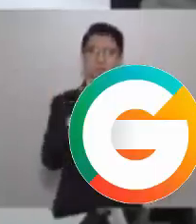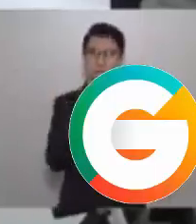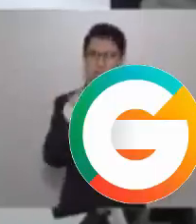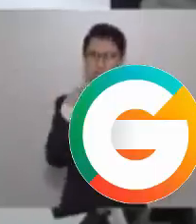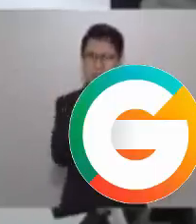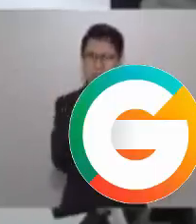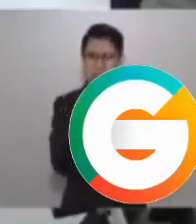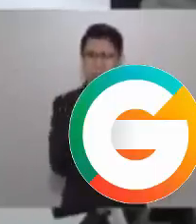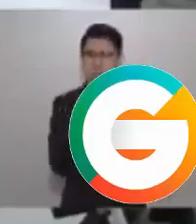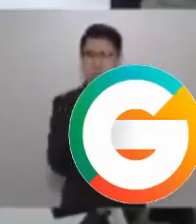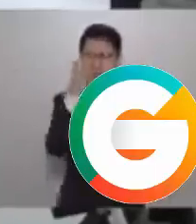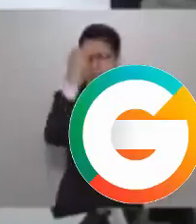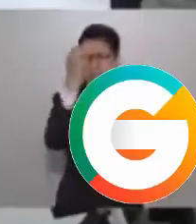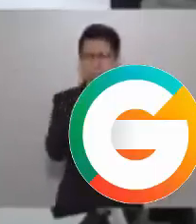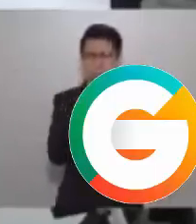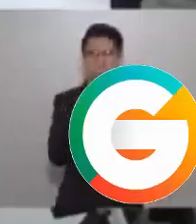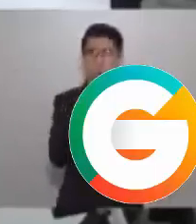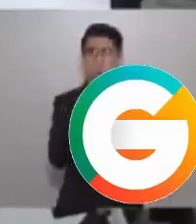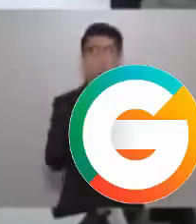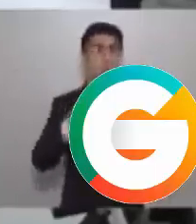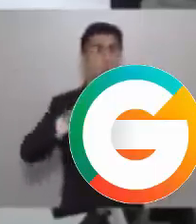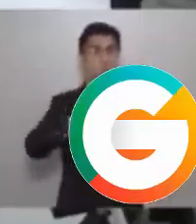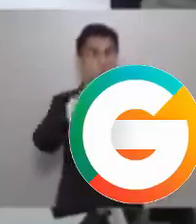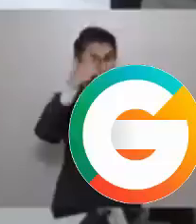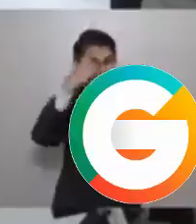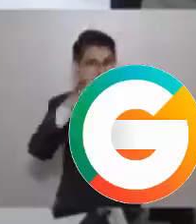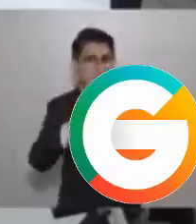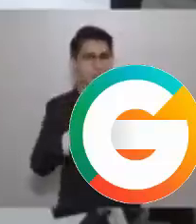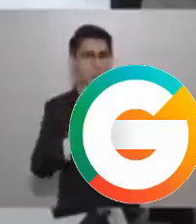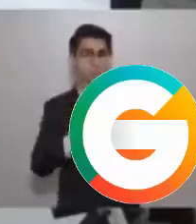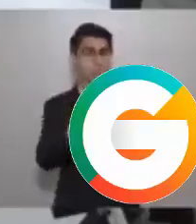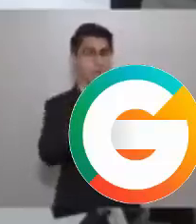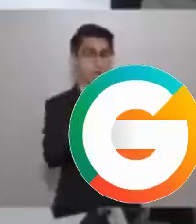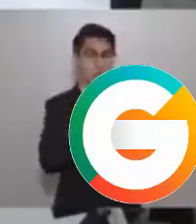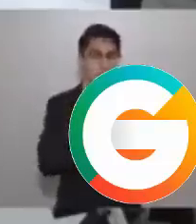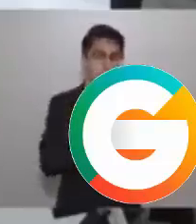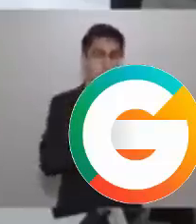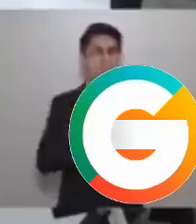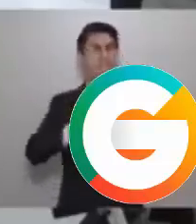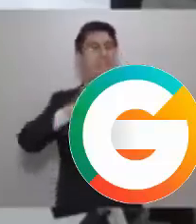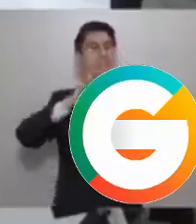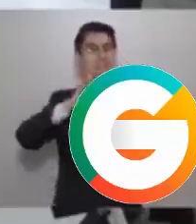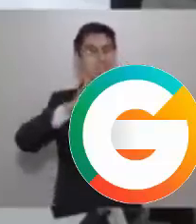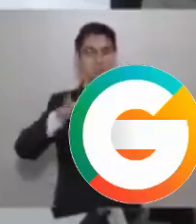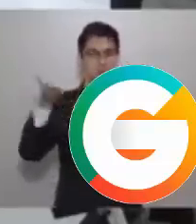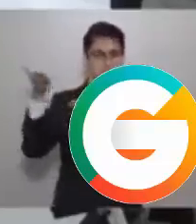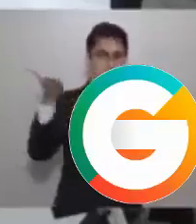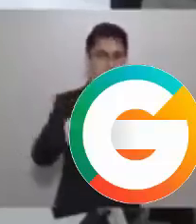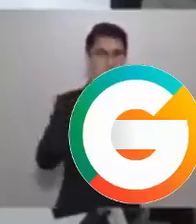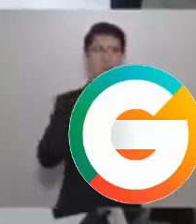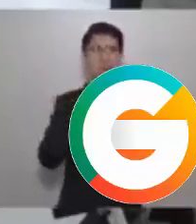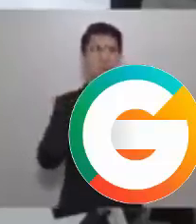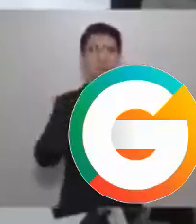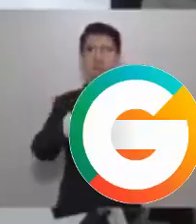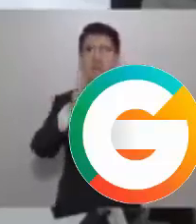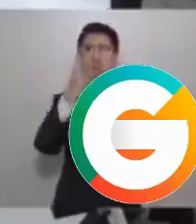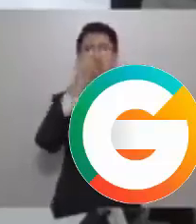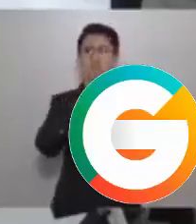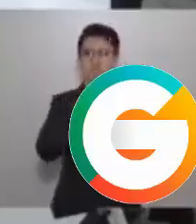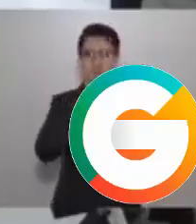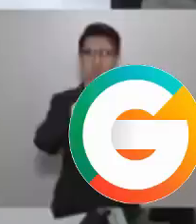que pudiera ser pasado formaría parte de diversas hipótesis, que no podemos establecer que haya ocurrido algún enfrentamiento